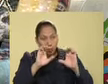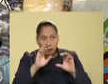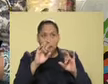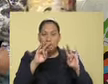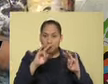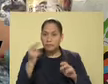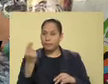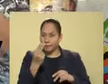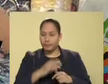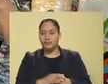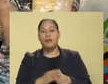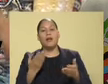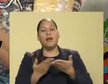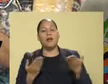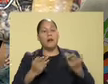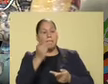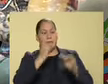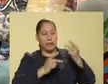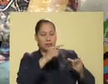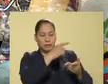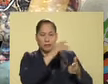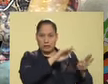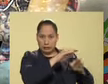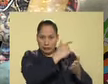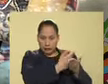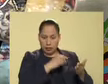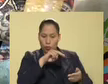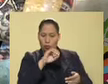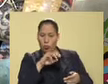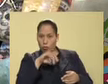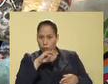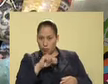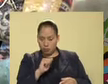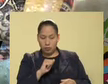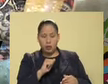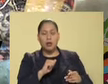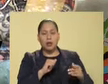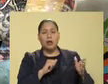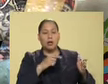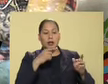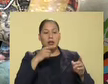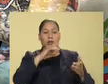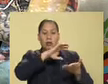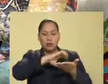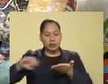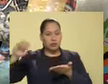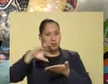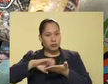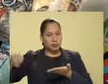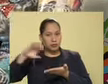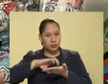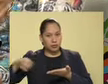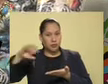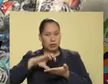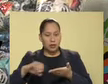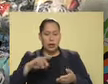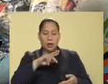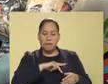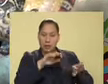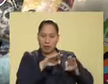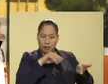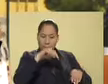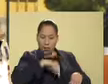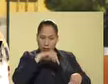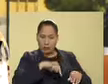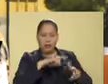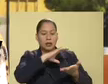cuidado. Ahora, los créditos de nómina están destinados a quitarte, a descontarte vía tu nómina.